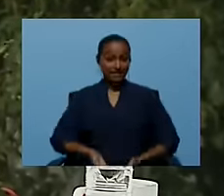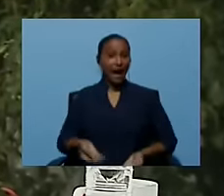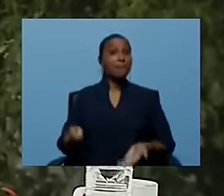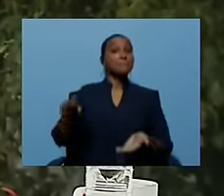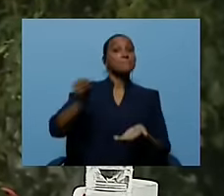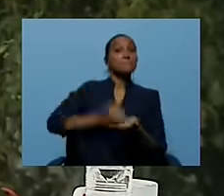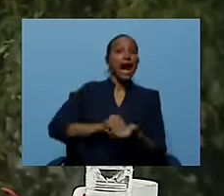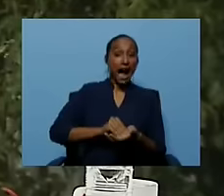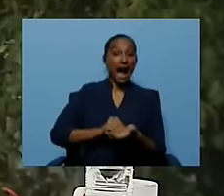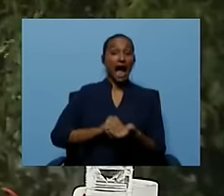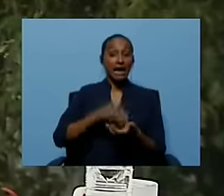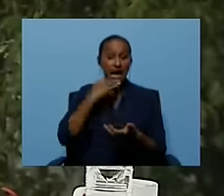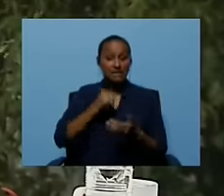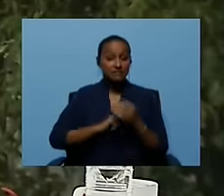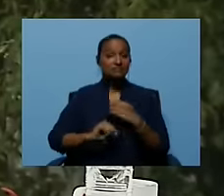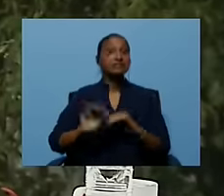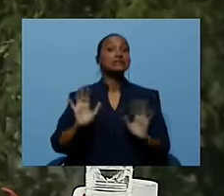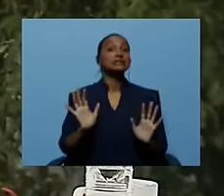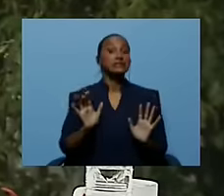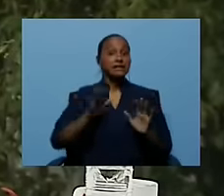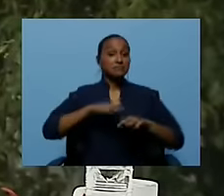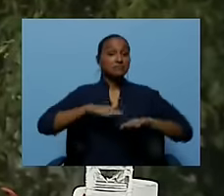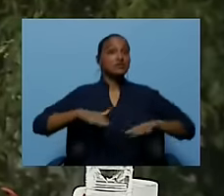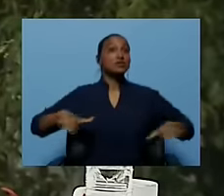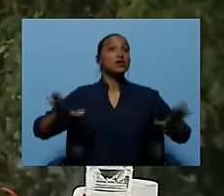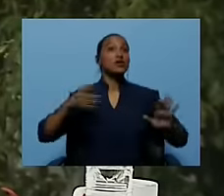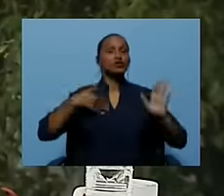cine de repente los sábados o los domingos.